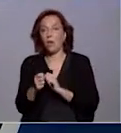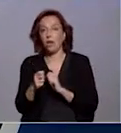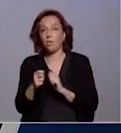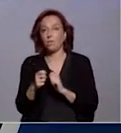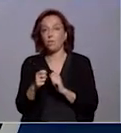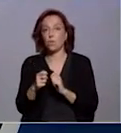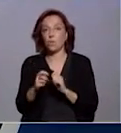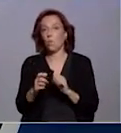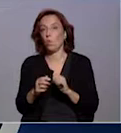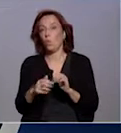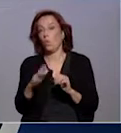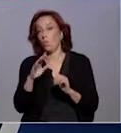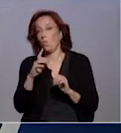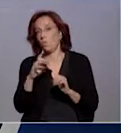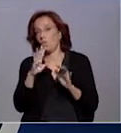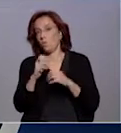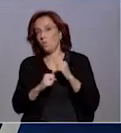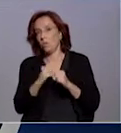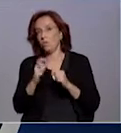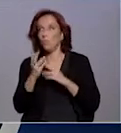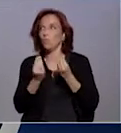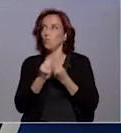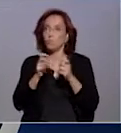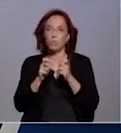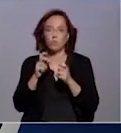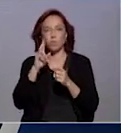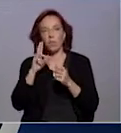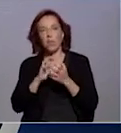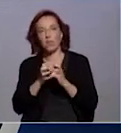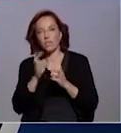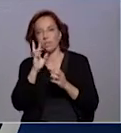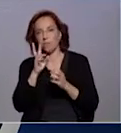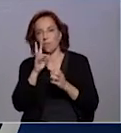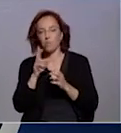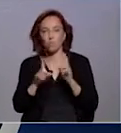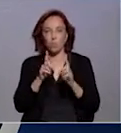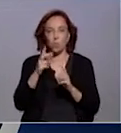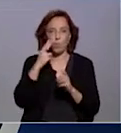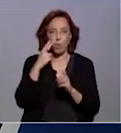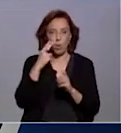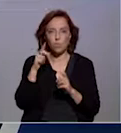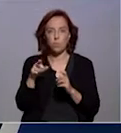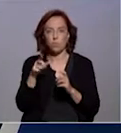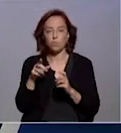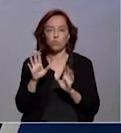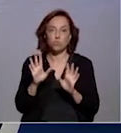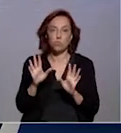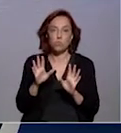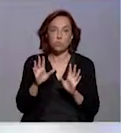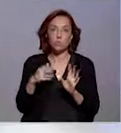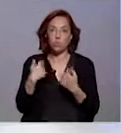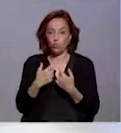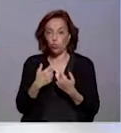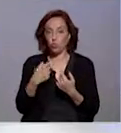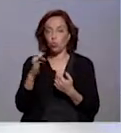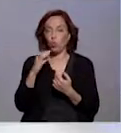muchos de nosotros vivimos algunas crisis y entonces vimos algunas algunos problemas que tuvieron que enfrentar a nosotros